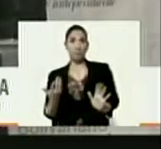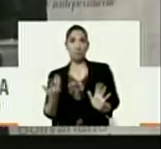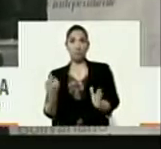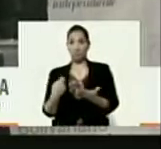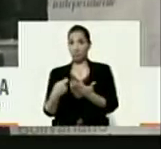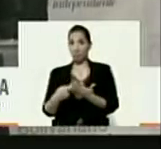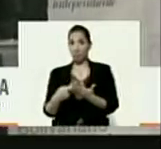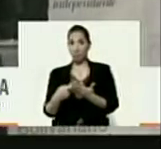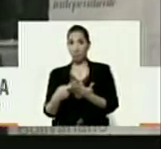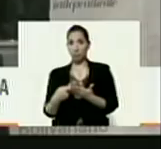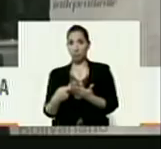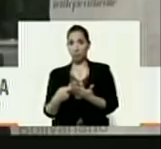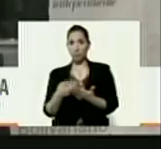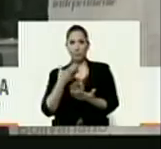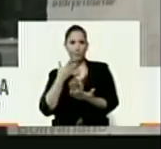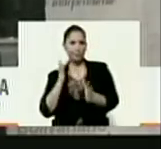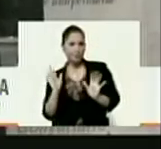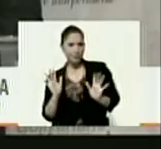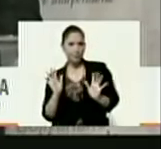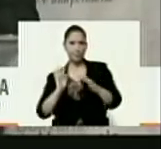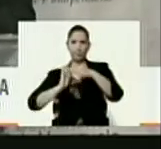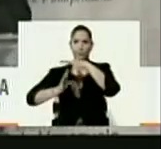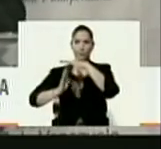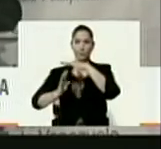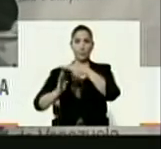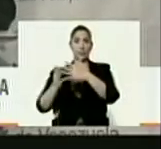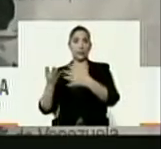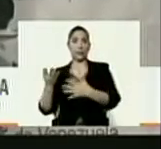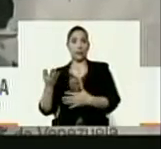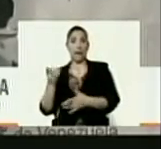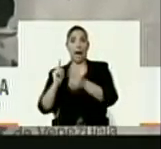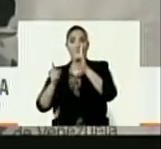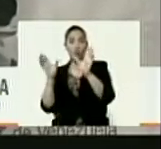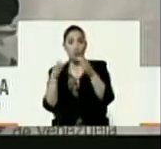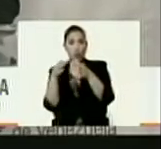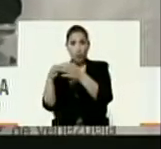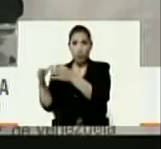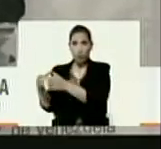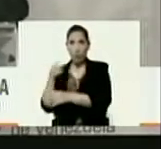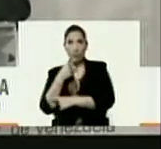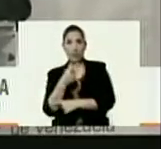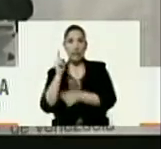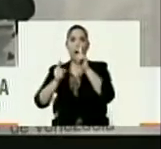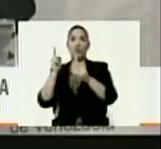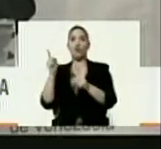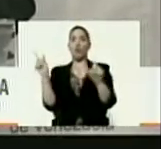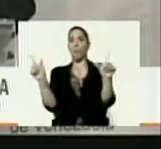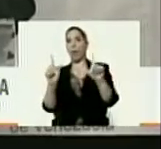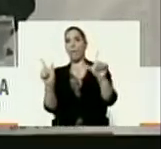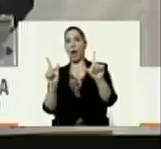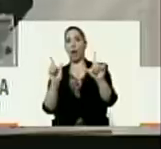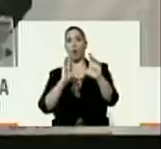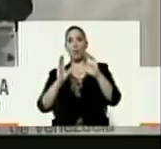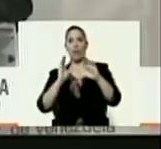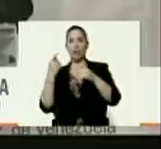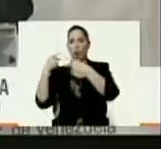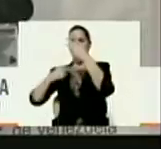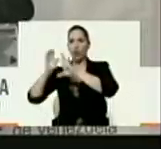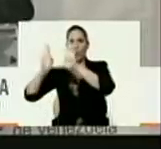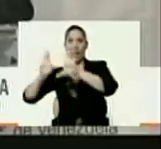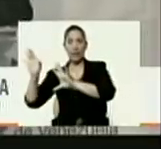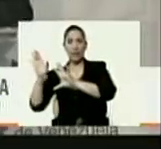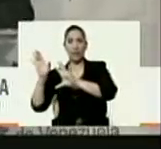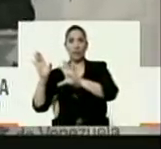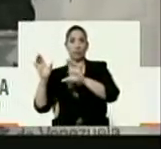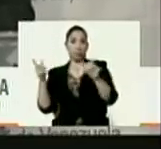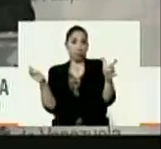Es curioso que con una situación de migración como la que señalan algunos organismos y algunos medios de comunicación, pues no haya disminuido la matrícula, no